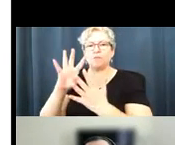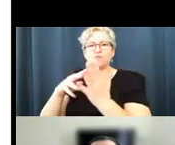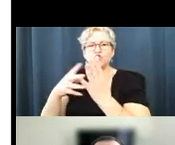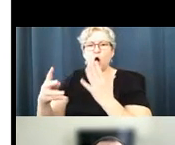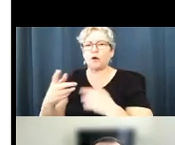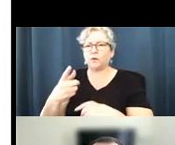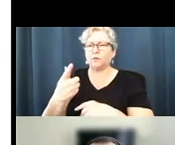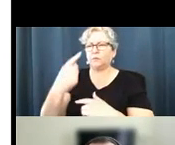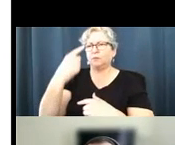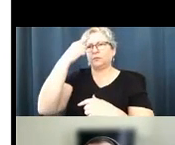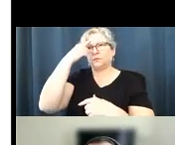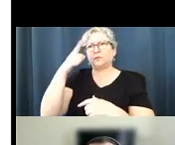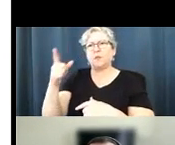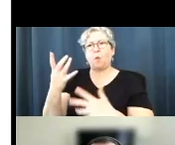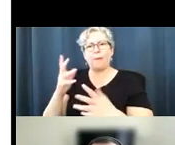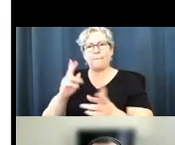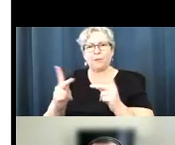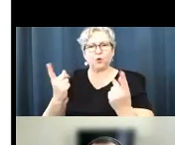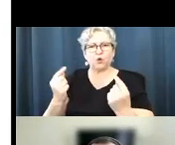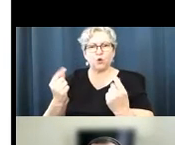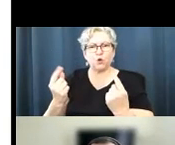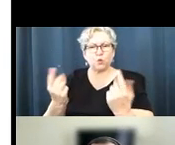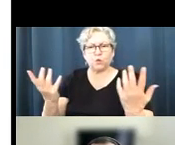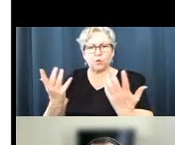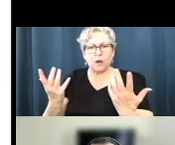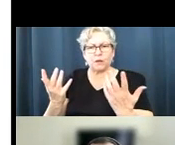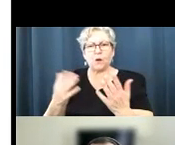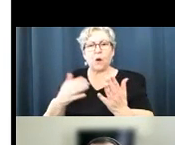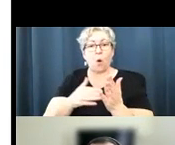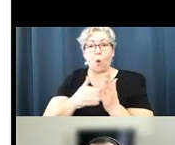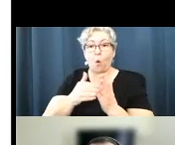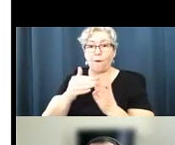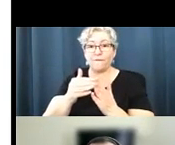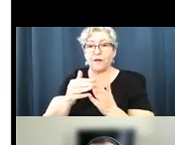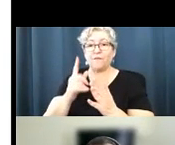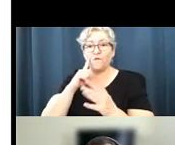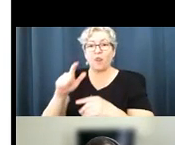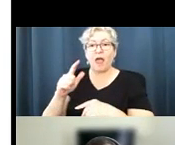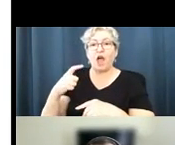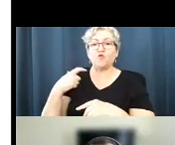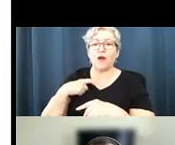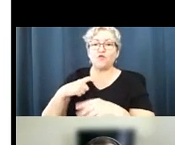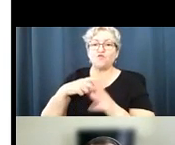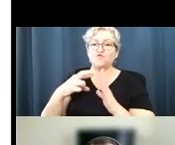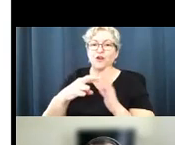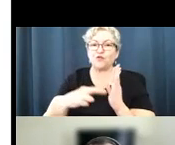cuál número que sea? ¿Cuáles son las cosas importantes que usted quiere que las personas hagan? Una de las cosas es simplemente poder